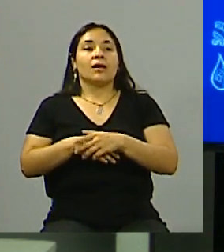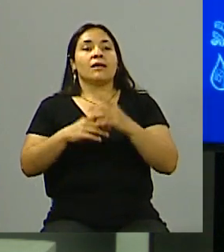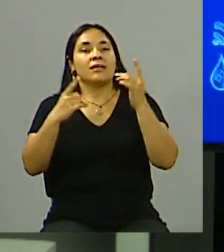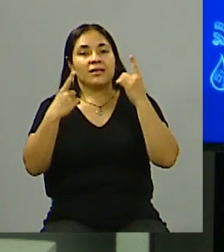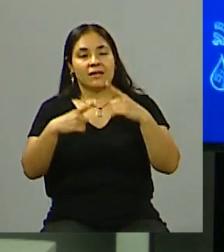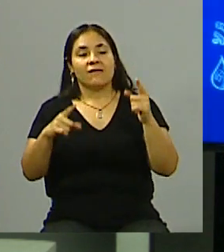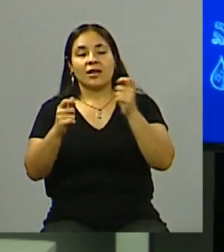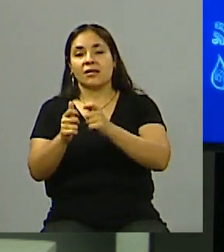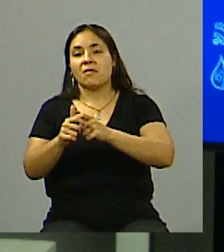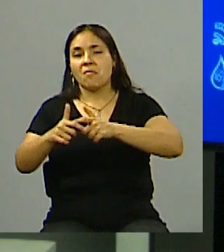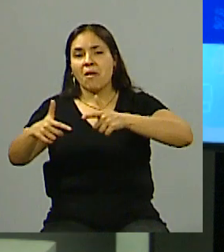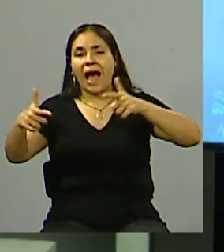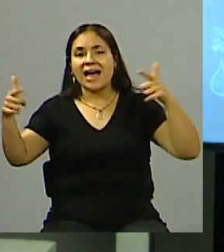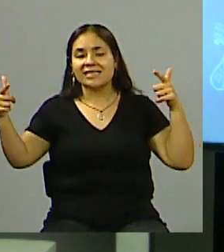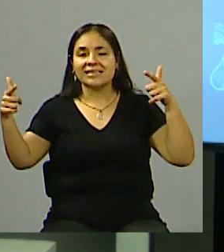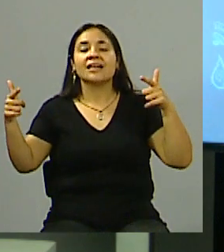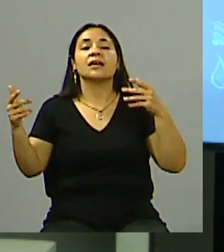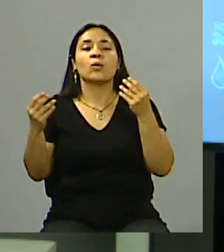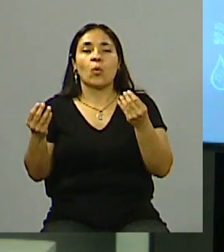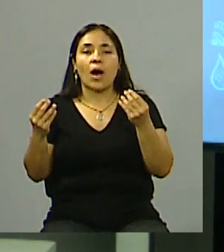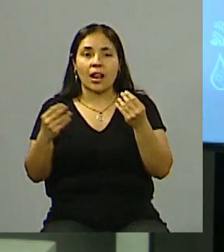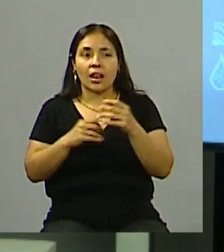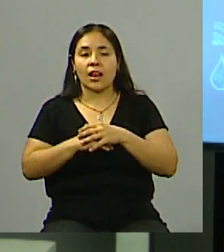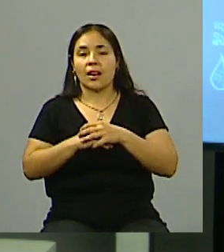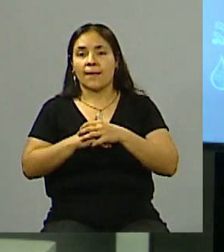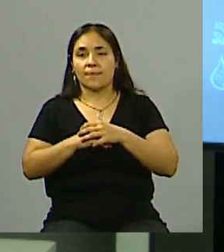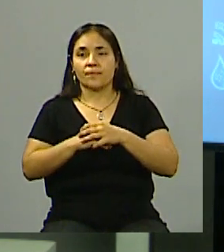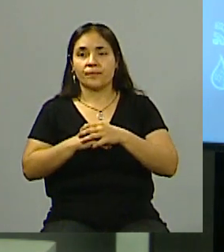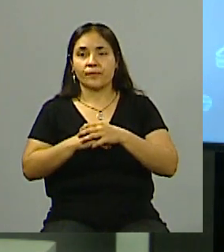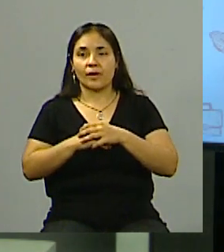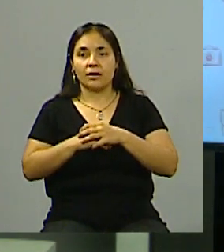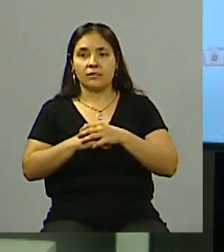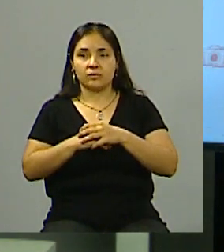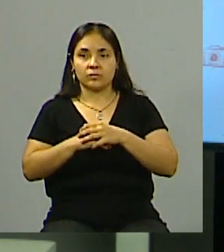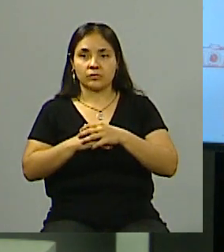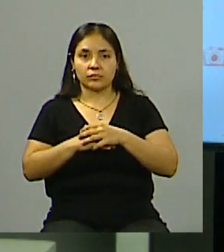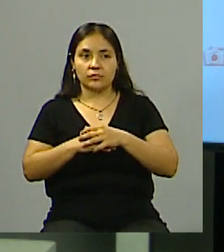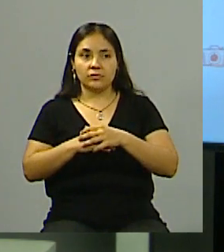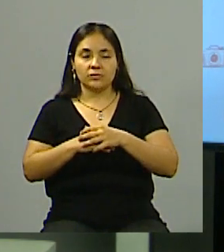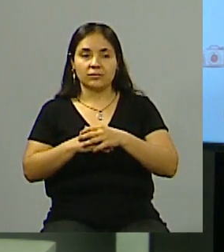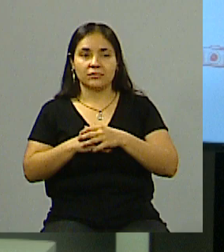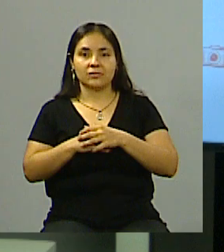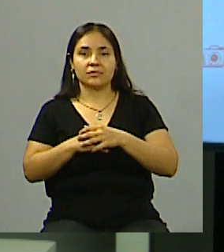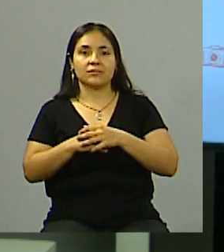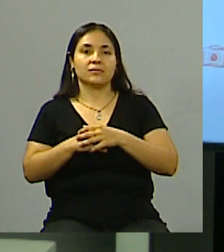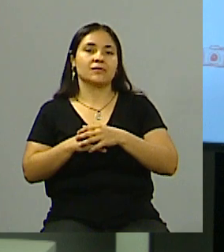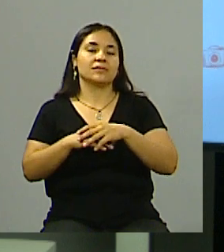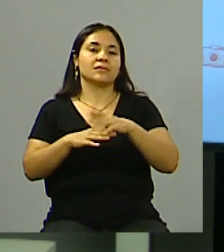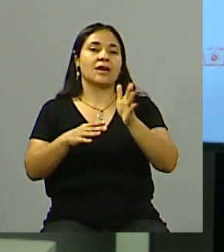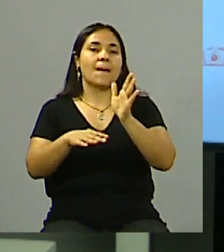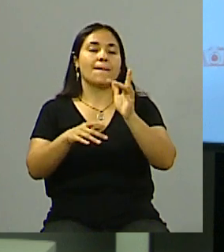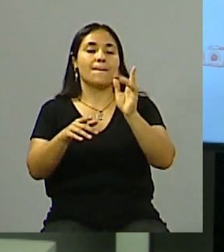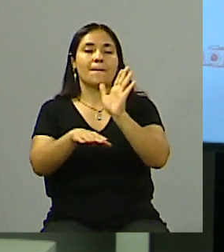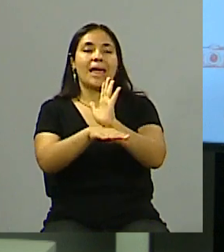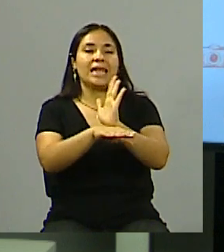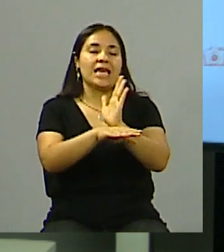un incremento muy fuerte de la concentración de las grandes plataformas audiovisuales, de